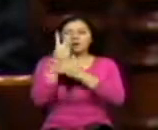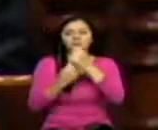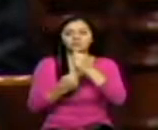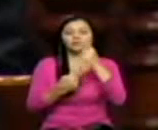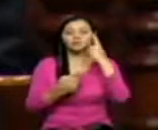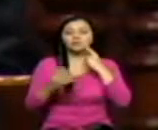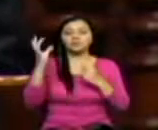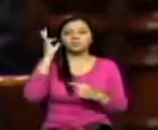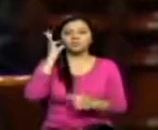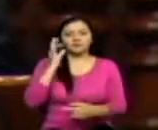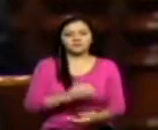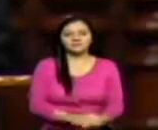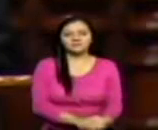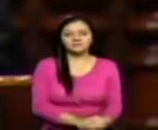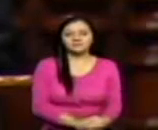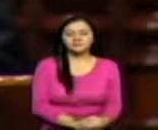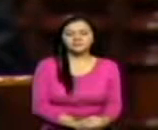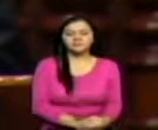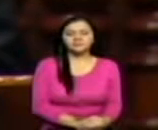géneros.